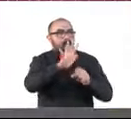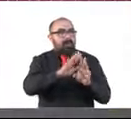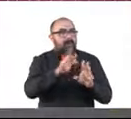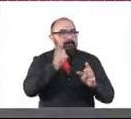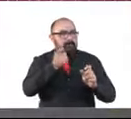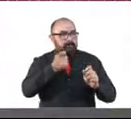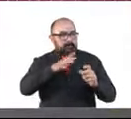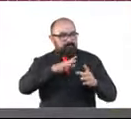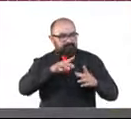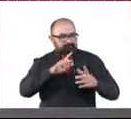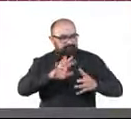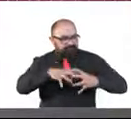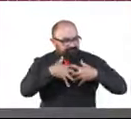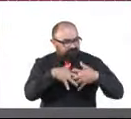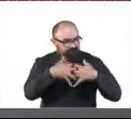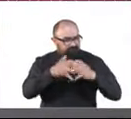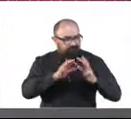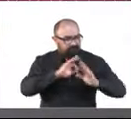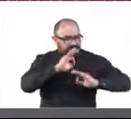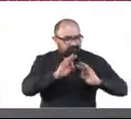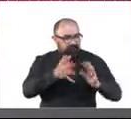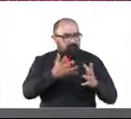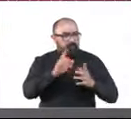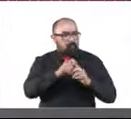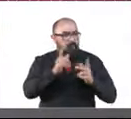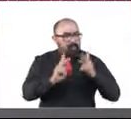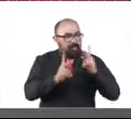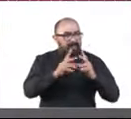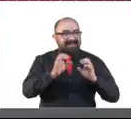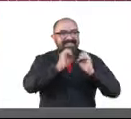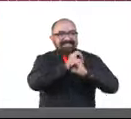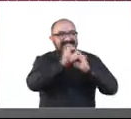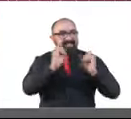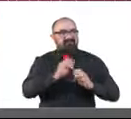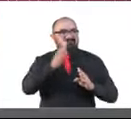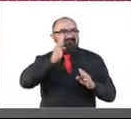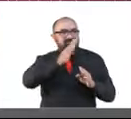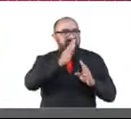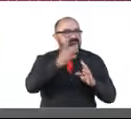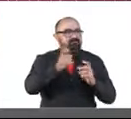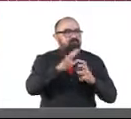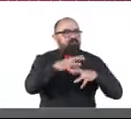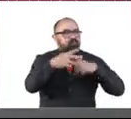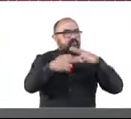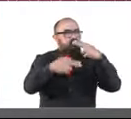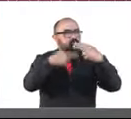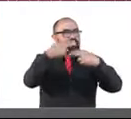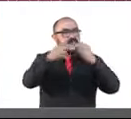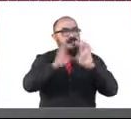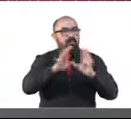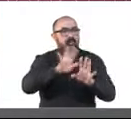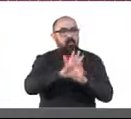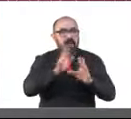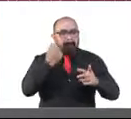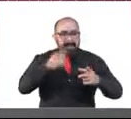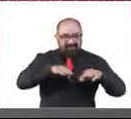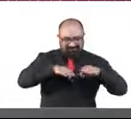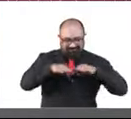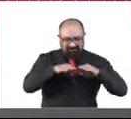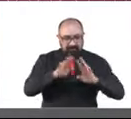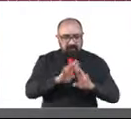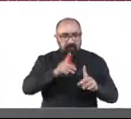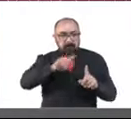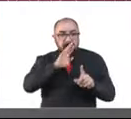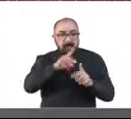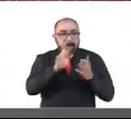través del cual llegamos a actividades agrícolas de cero emisiones, pero también hacer todavía un trabajo adicional para